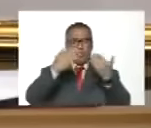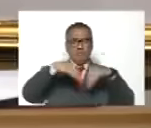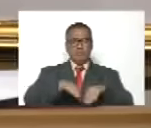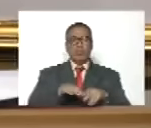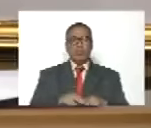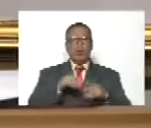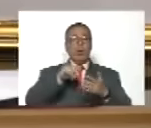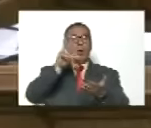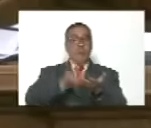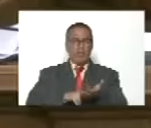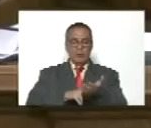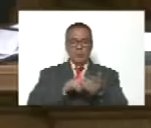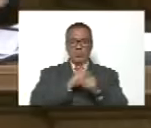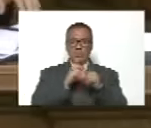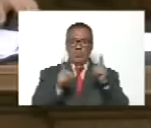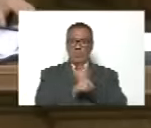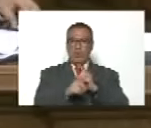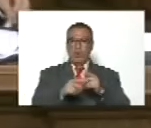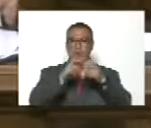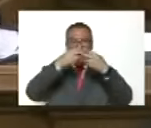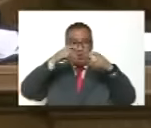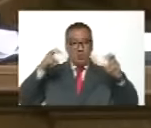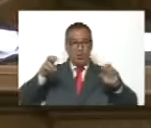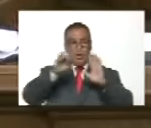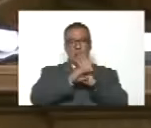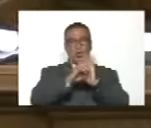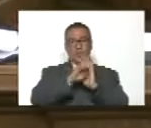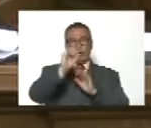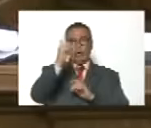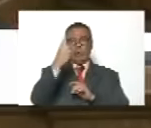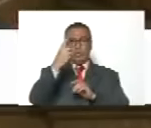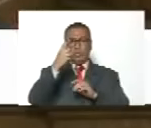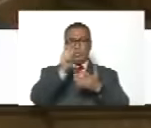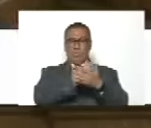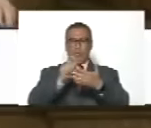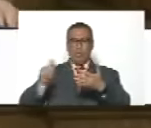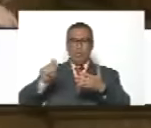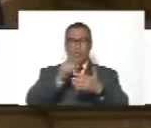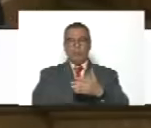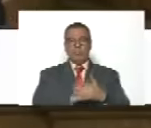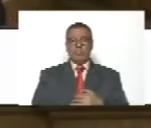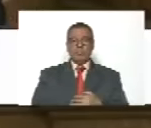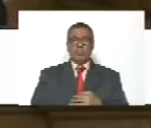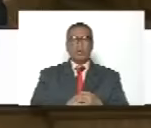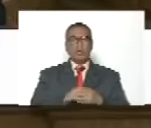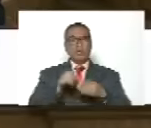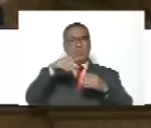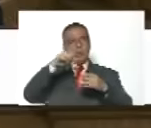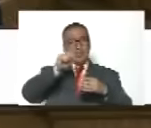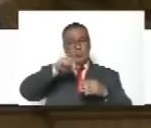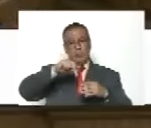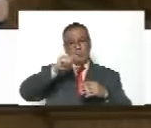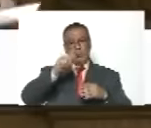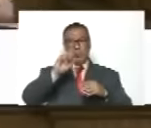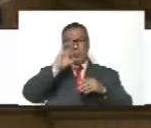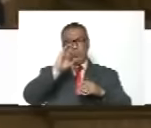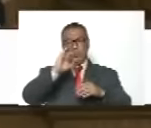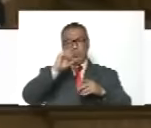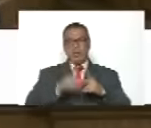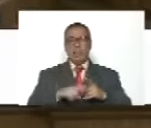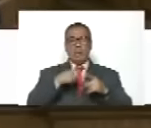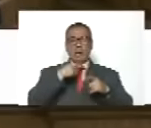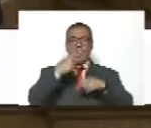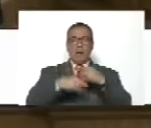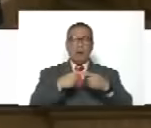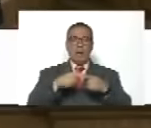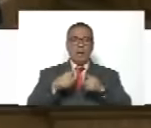Se sugiere aprobar sin modificación la denominación del capítulo 1, quedando redactado en los siguientes términos. Acápite. Capítulo 1,